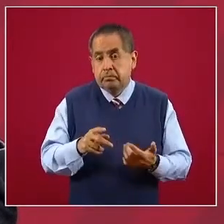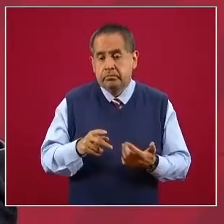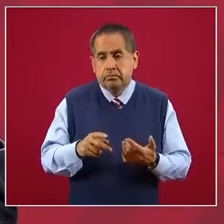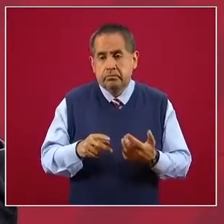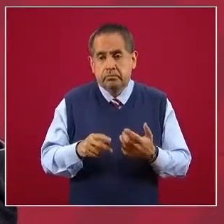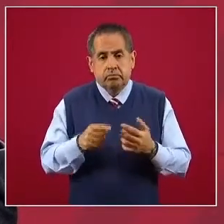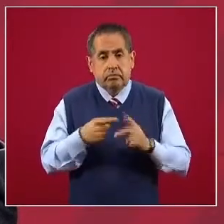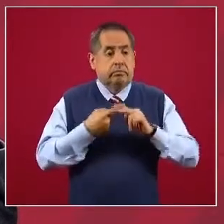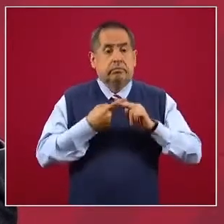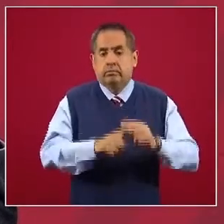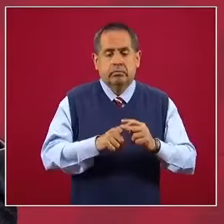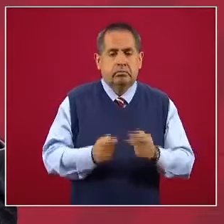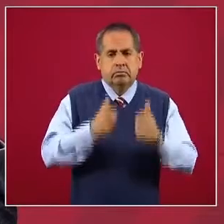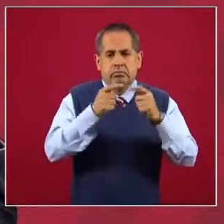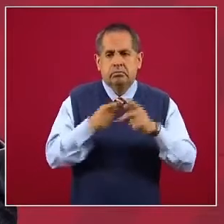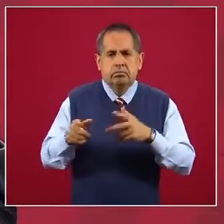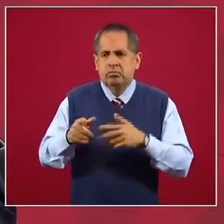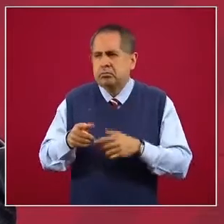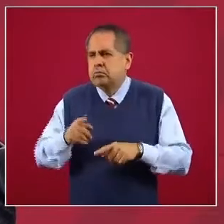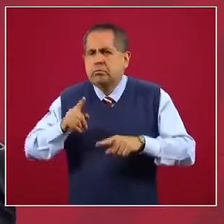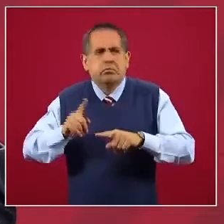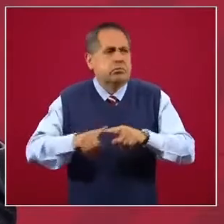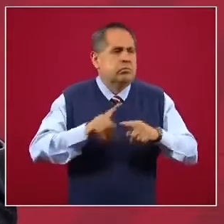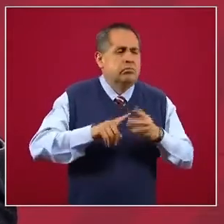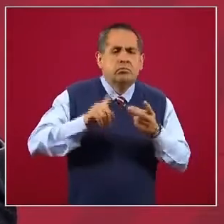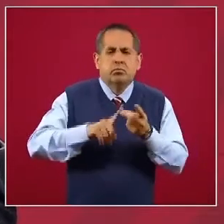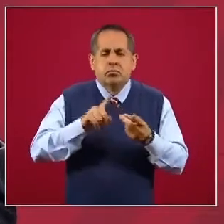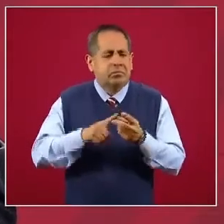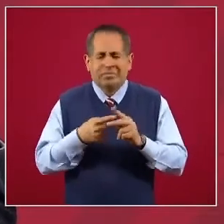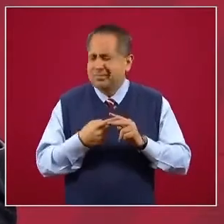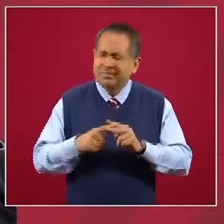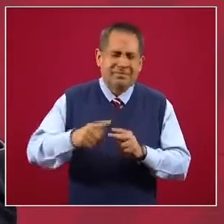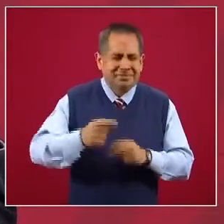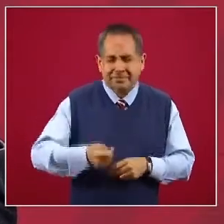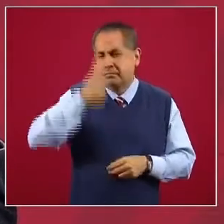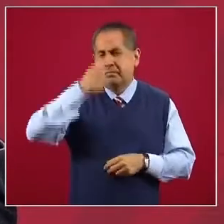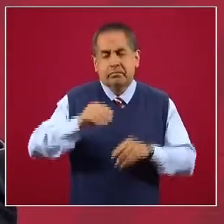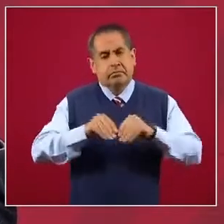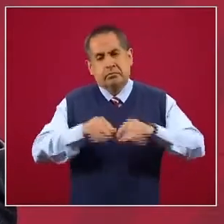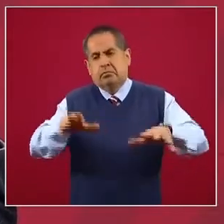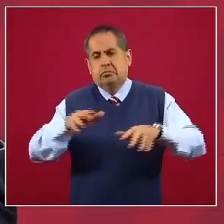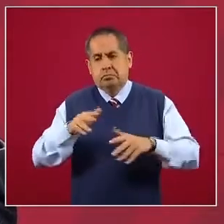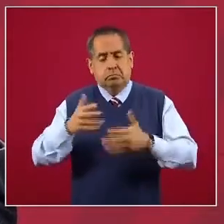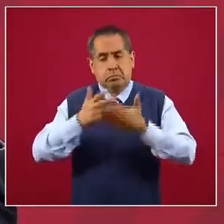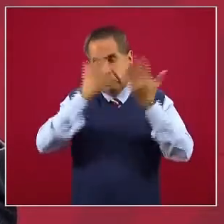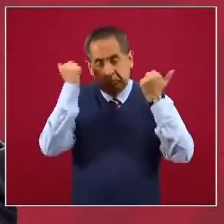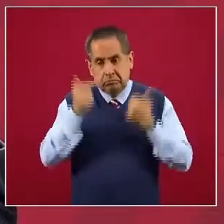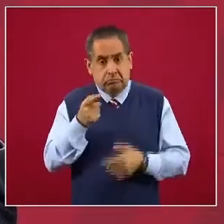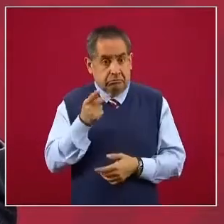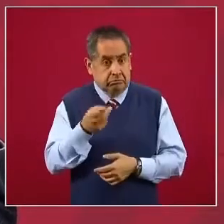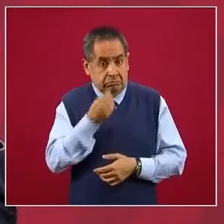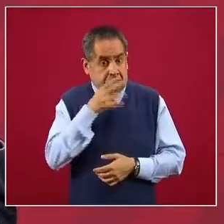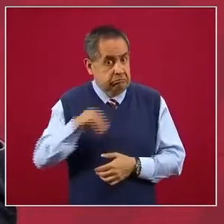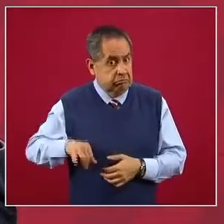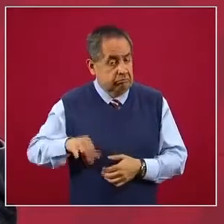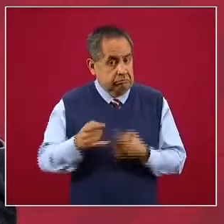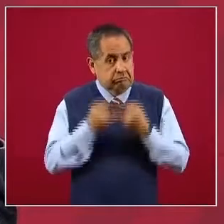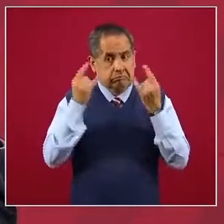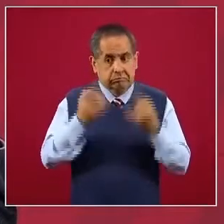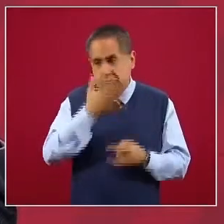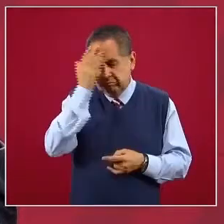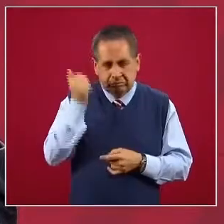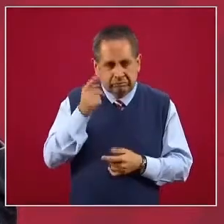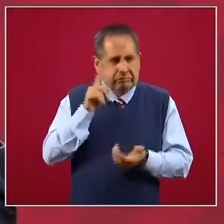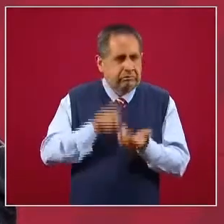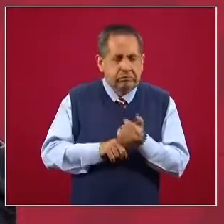países de inicio. Nunca se supo a ciencia cierta dónde había iniciado. Es interesante este elemento histórico. En